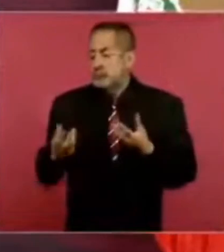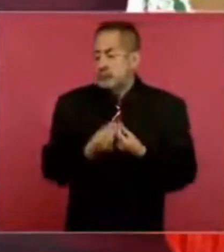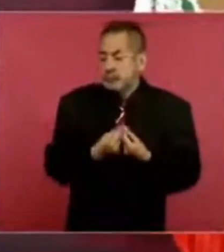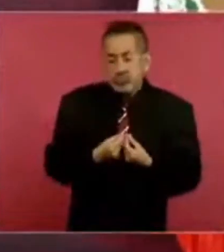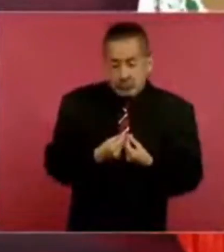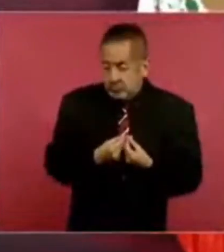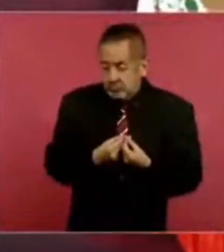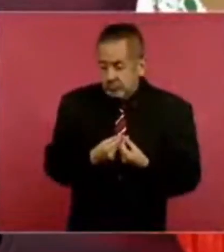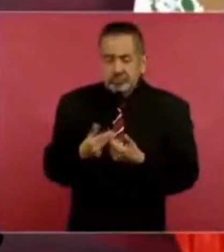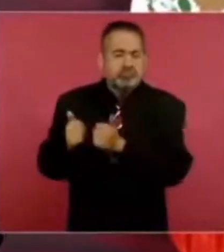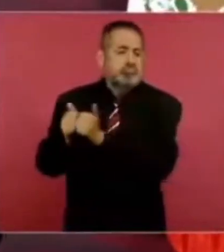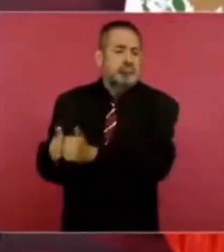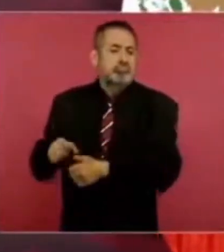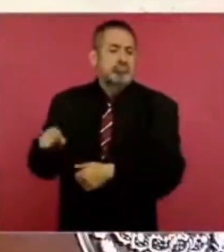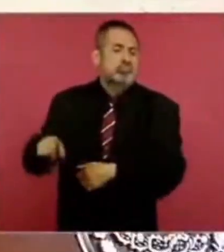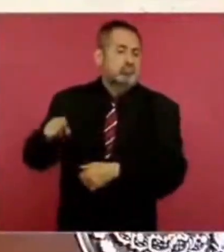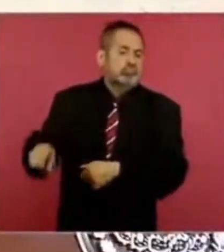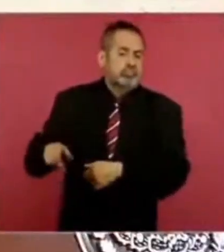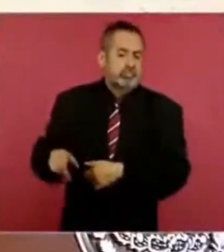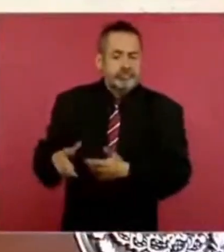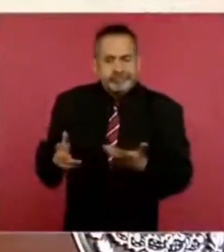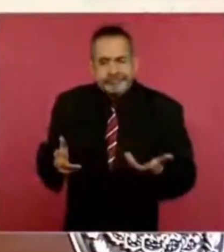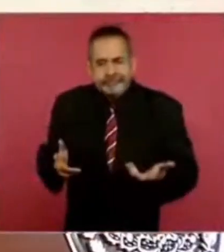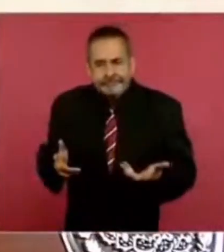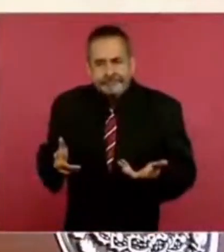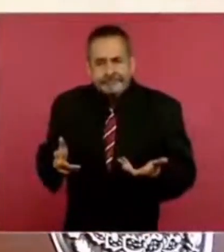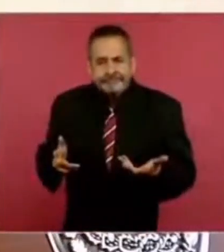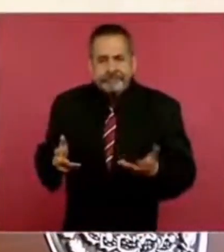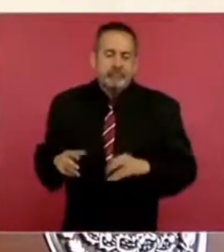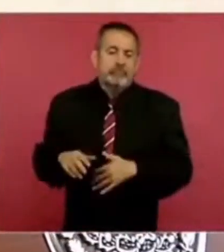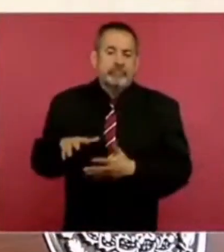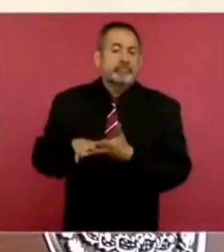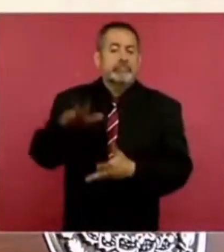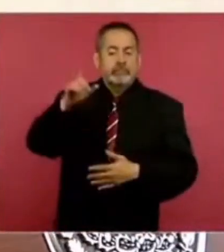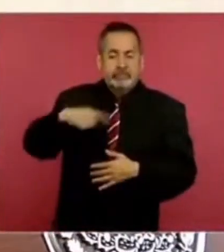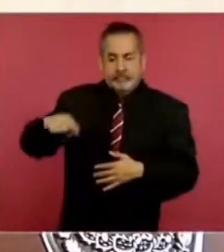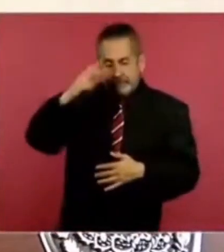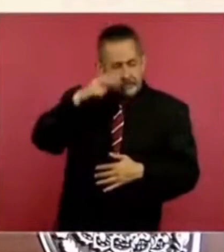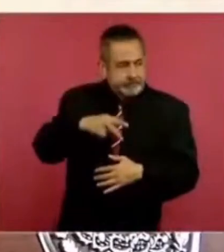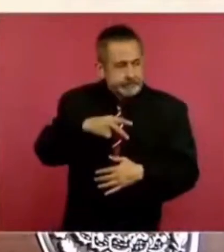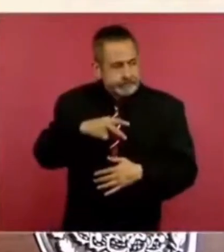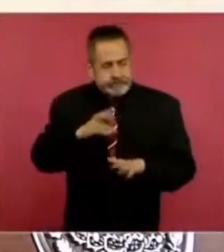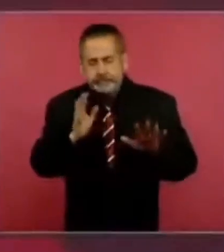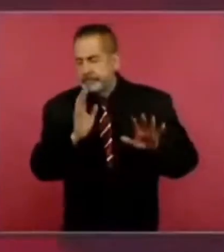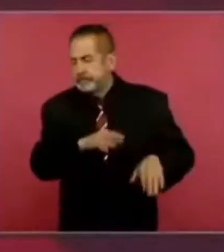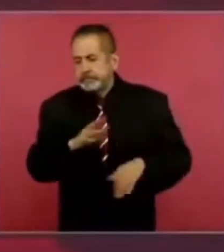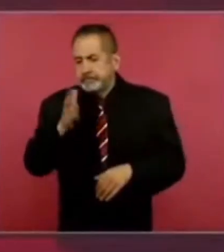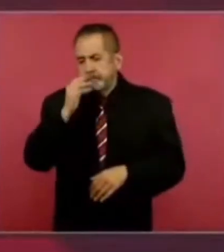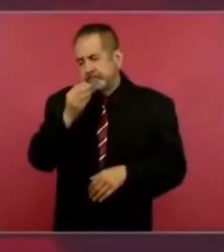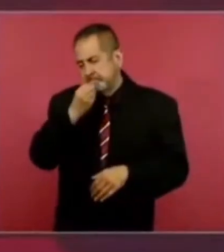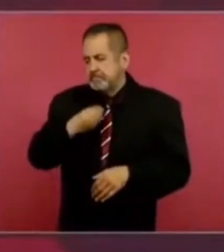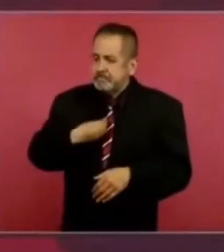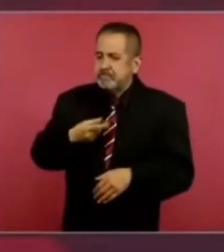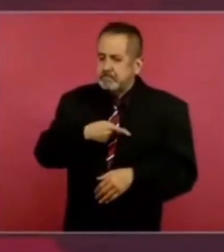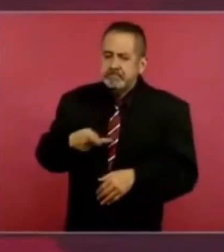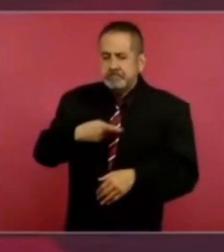organizado. La mayoría de los mexicanos, que este es un pueblo muy